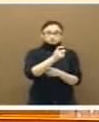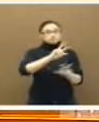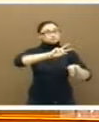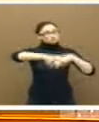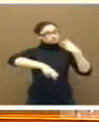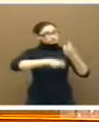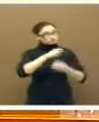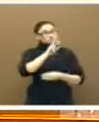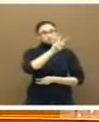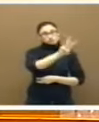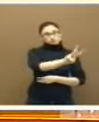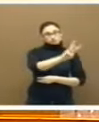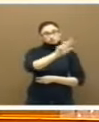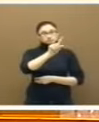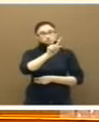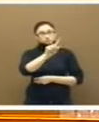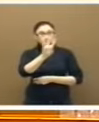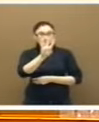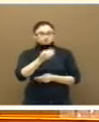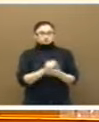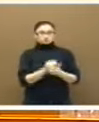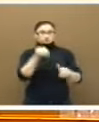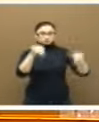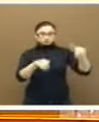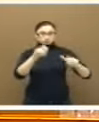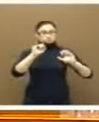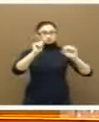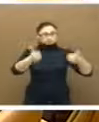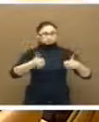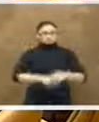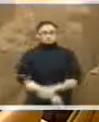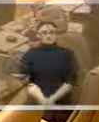número 314. Entramos en votación.